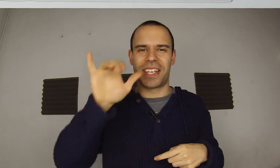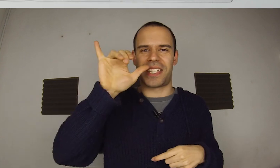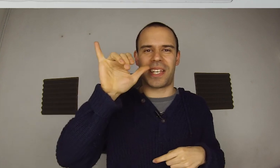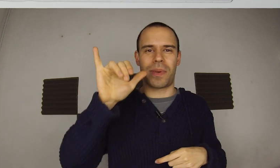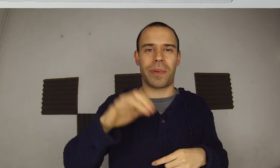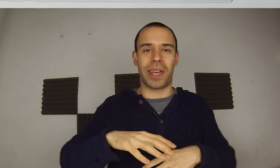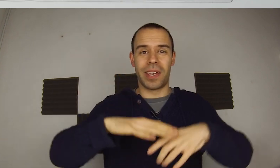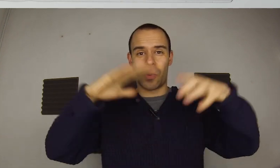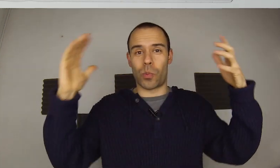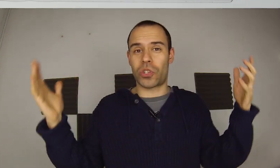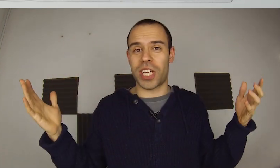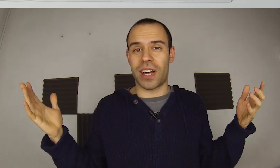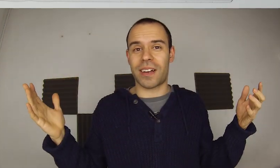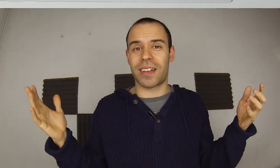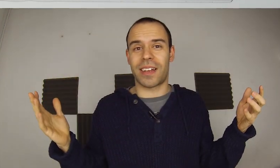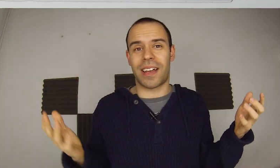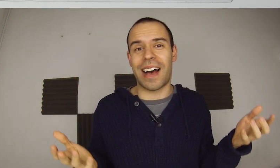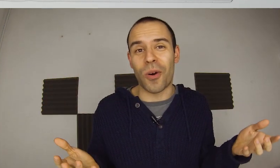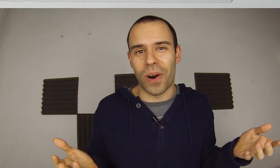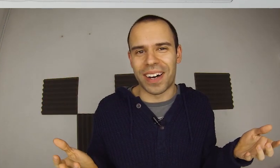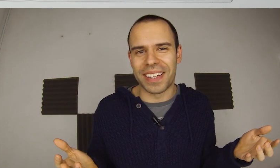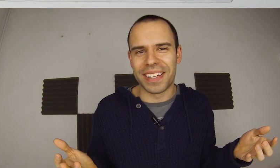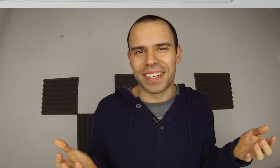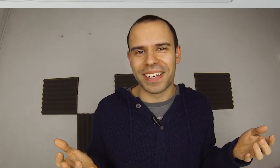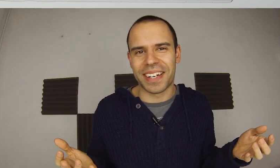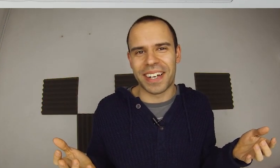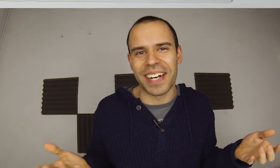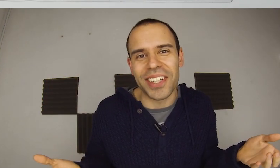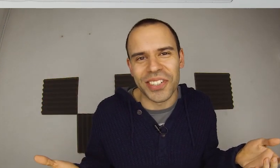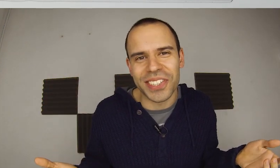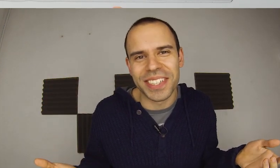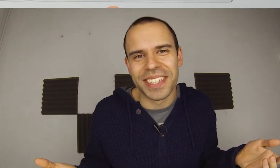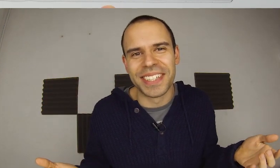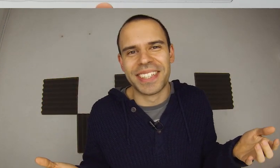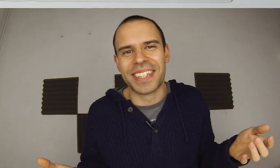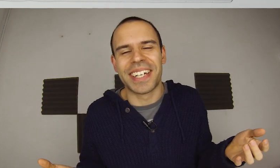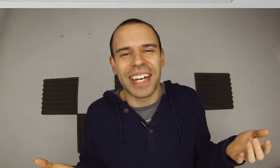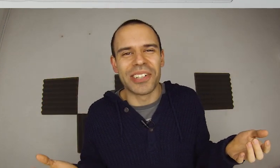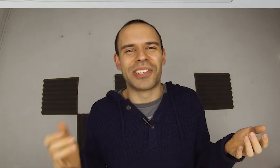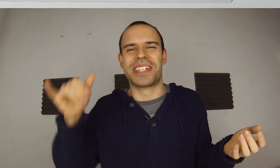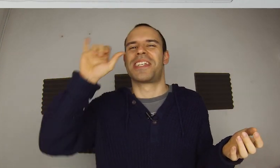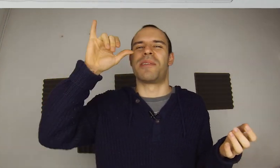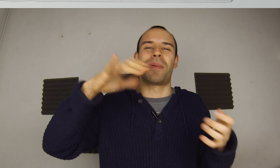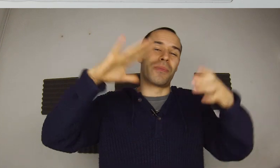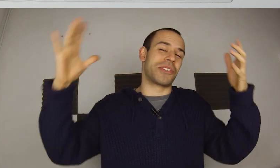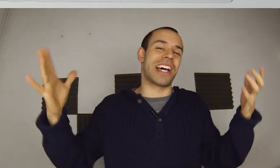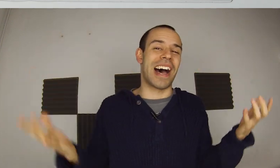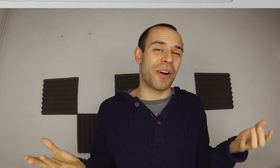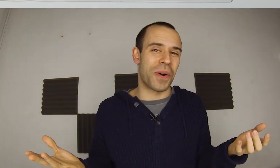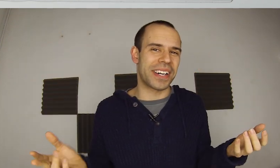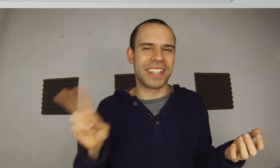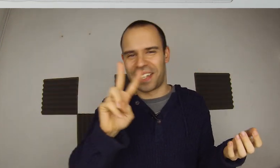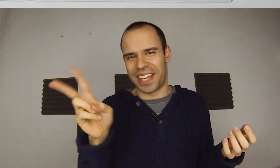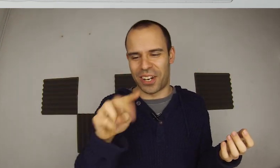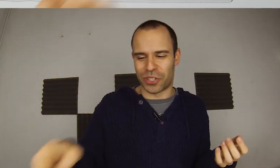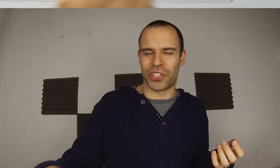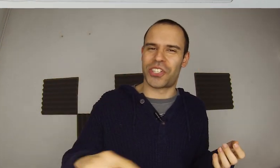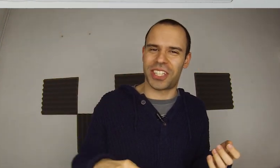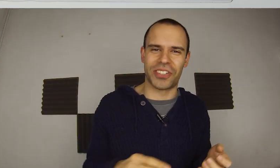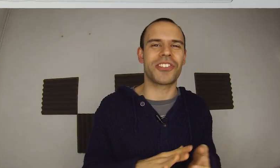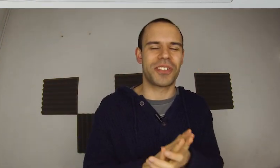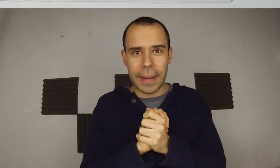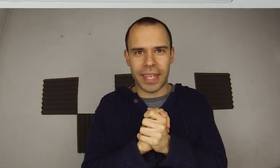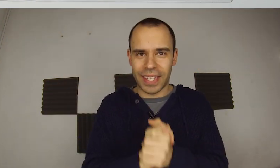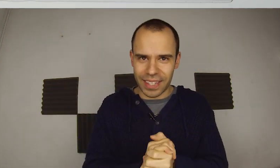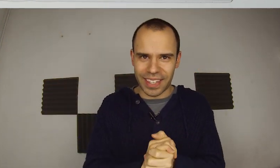se bebe mucha agua claro claro se bebe mucha agua en los